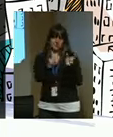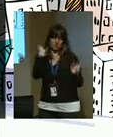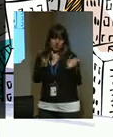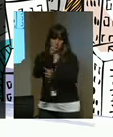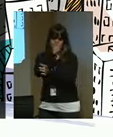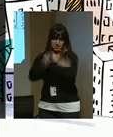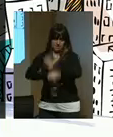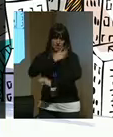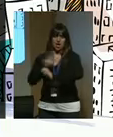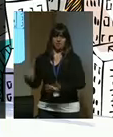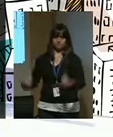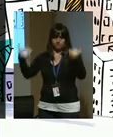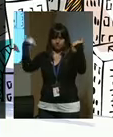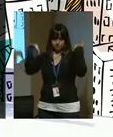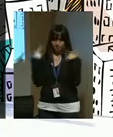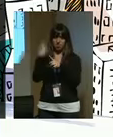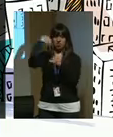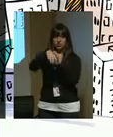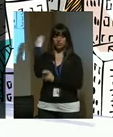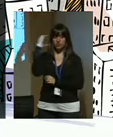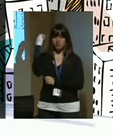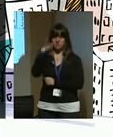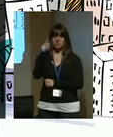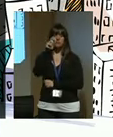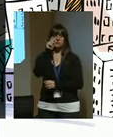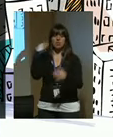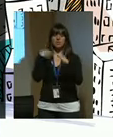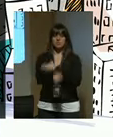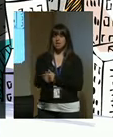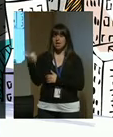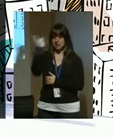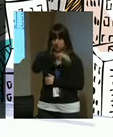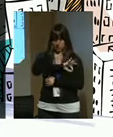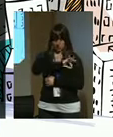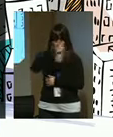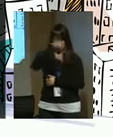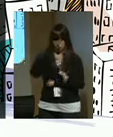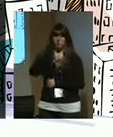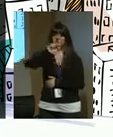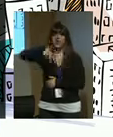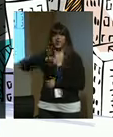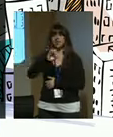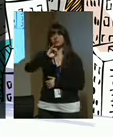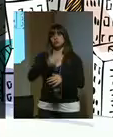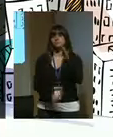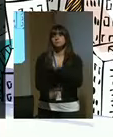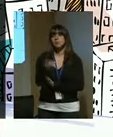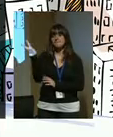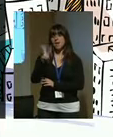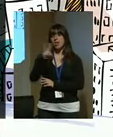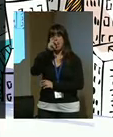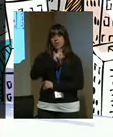en la Comisión de Ocio y Turismo Accesible del CERMI. El señor Francisco Sardón nació en Valladolid en